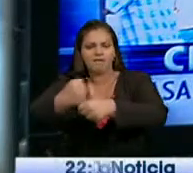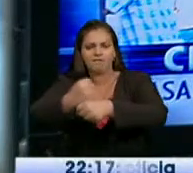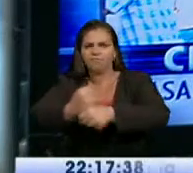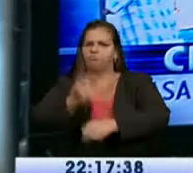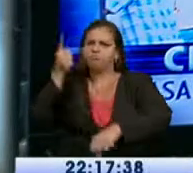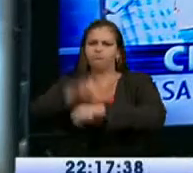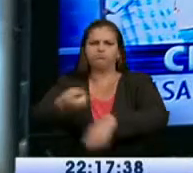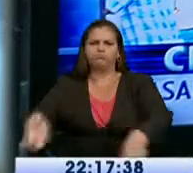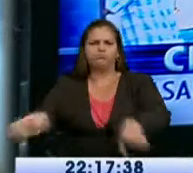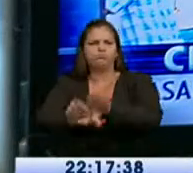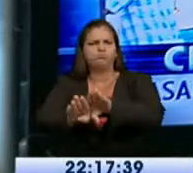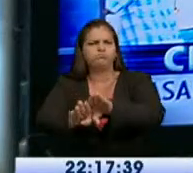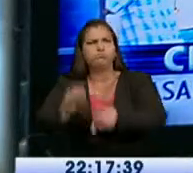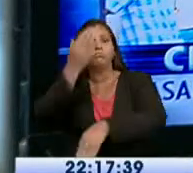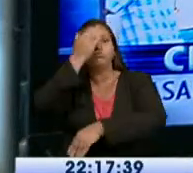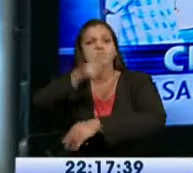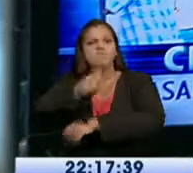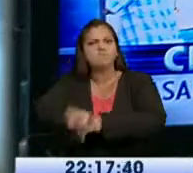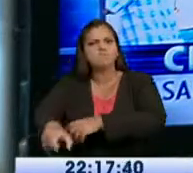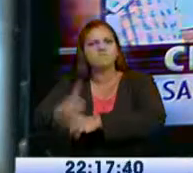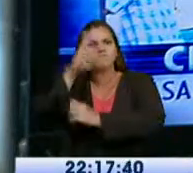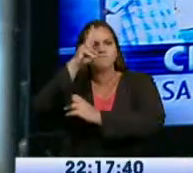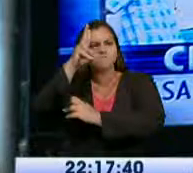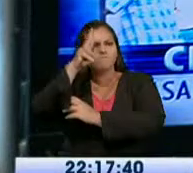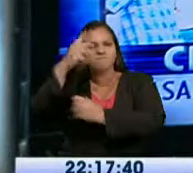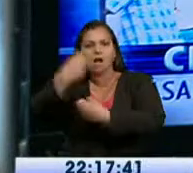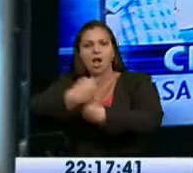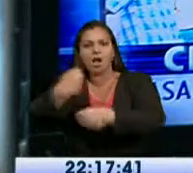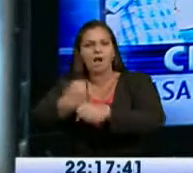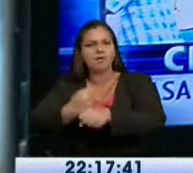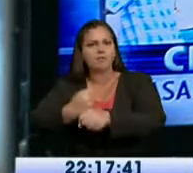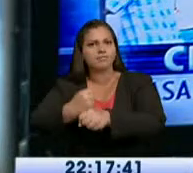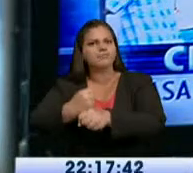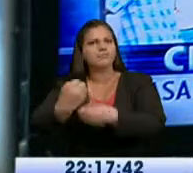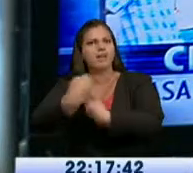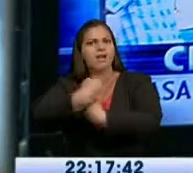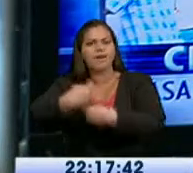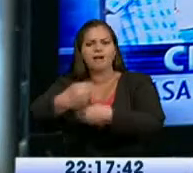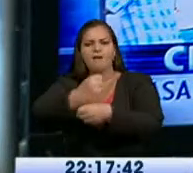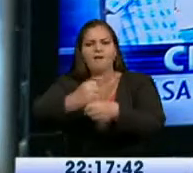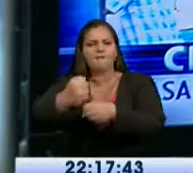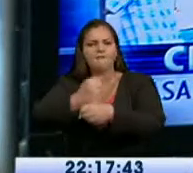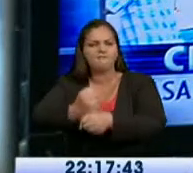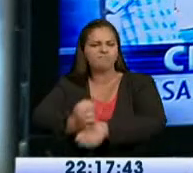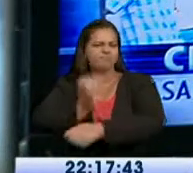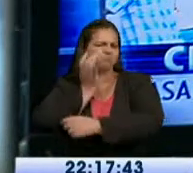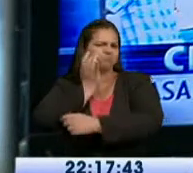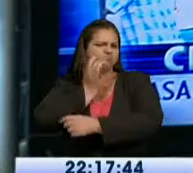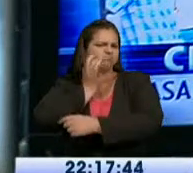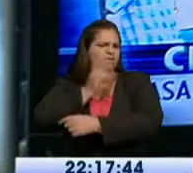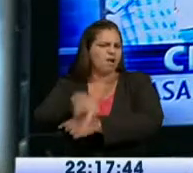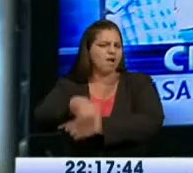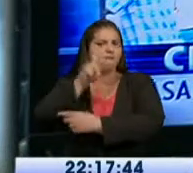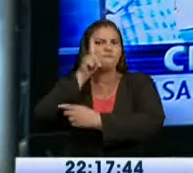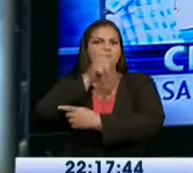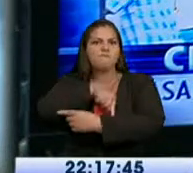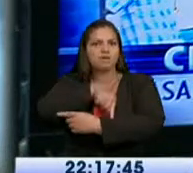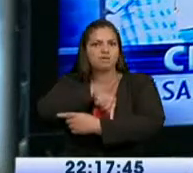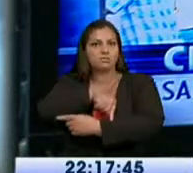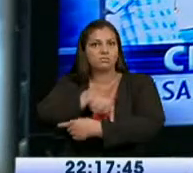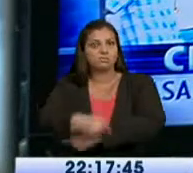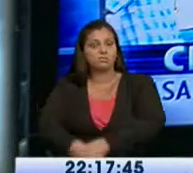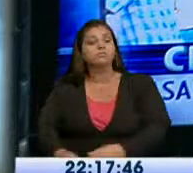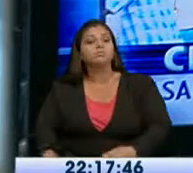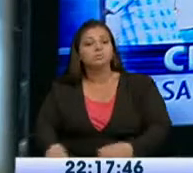engaño al comprador al envasar café de dudosa procedencia, usando y falsificando